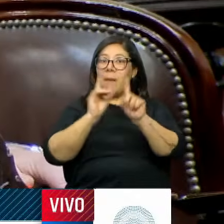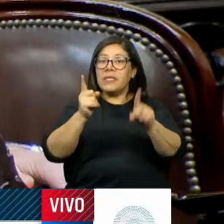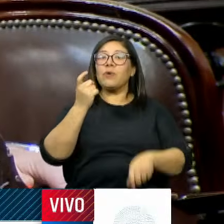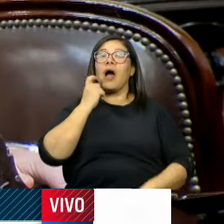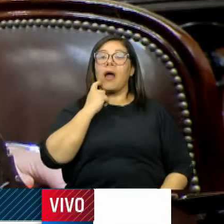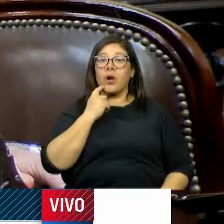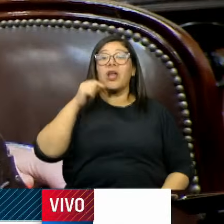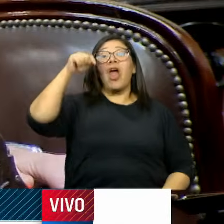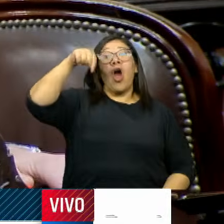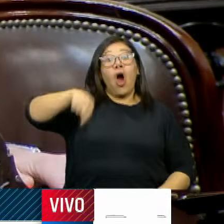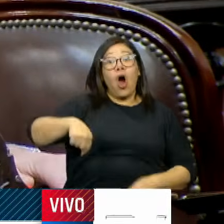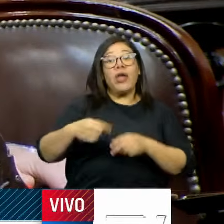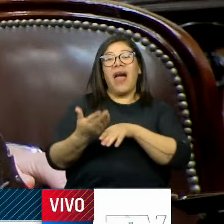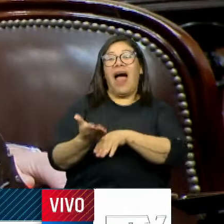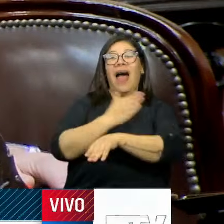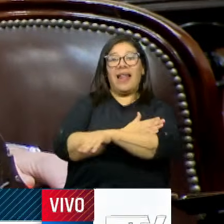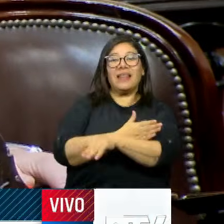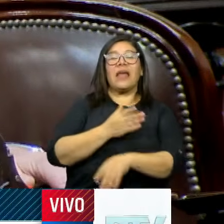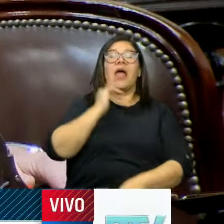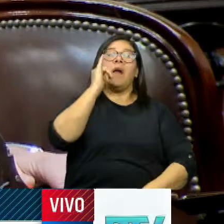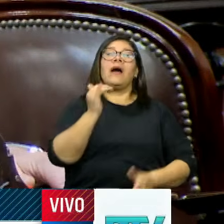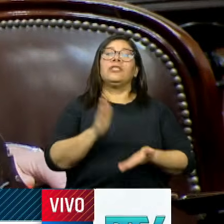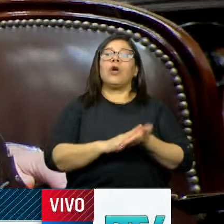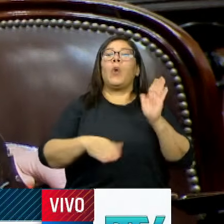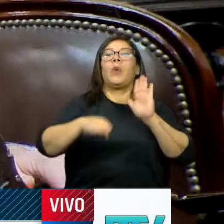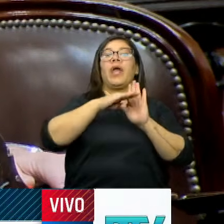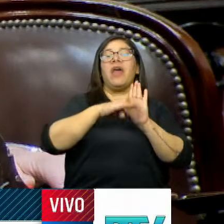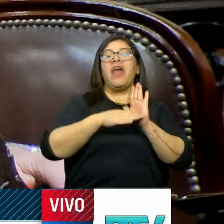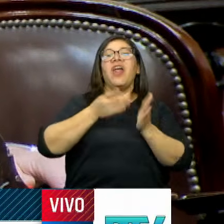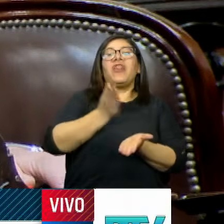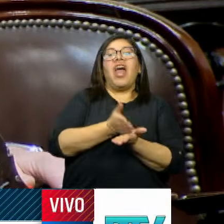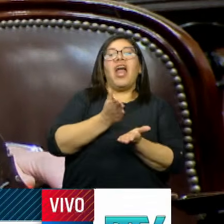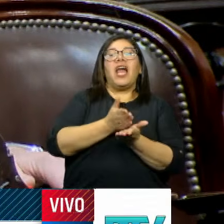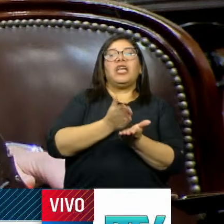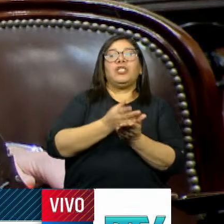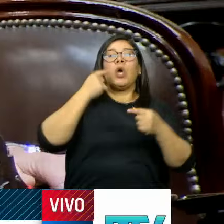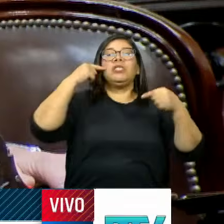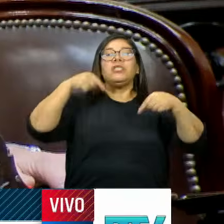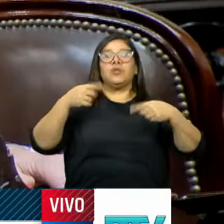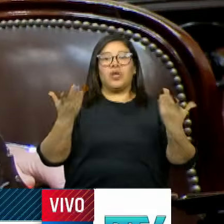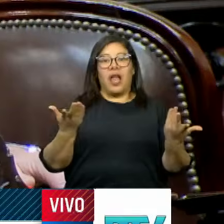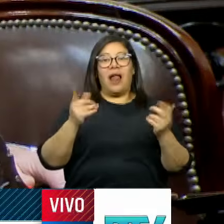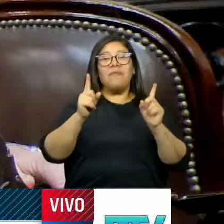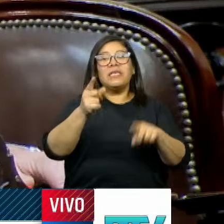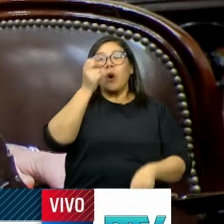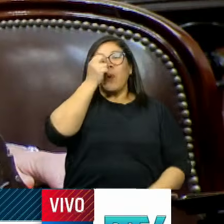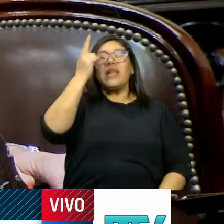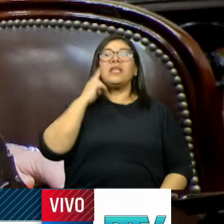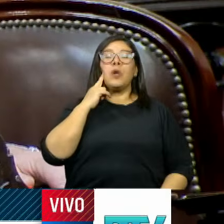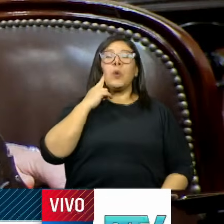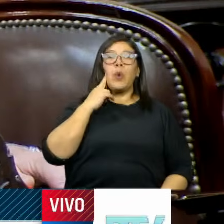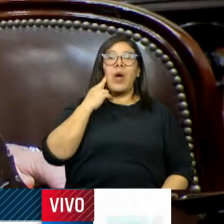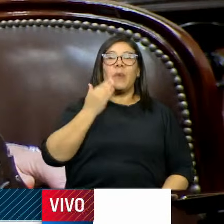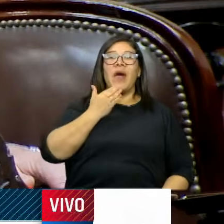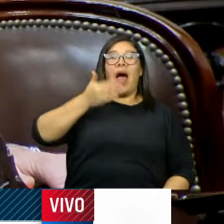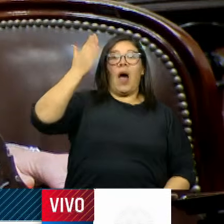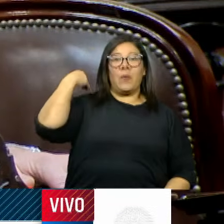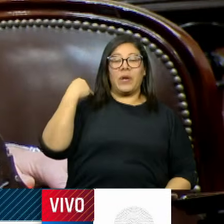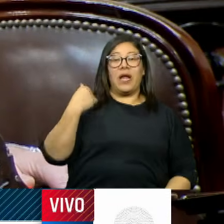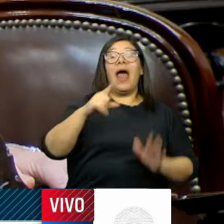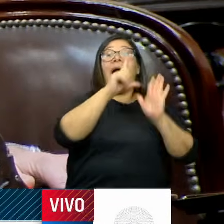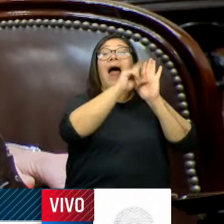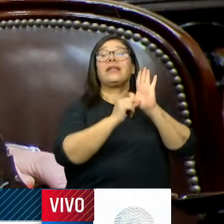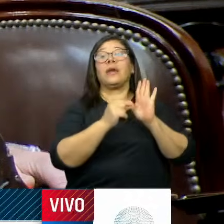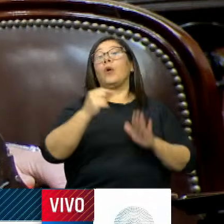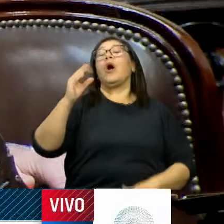derecho constitucional. Ese mismo 29 de abril le di a Adorni una constitución nacional. El artículo 16 habla de la idoneidad.